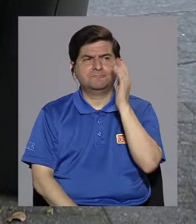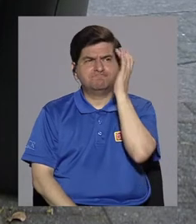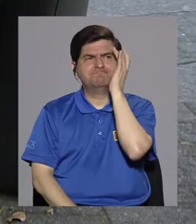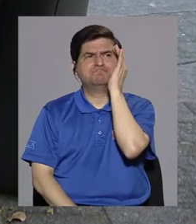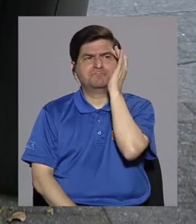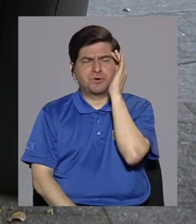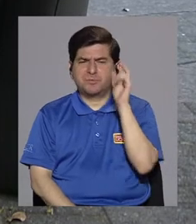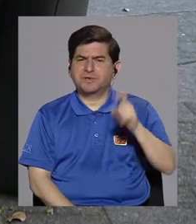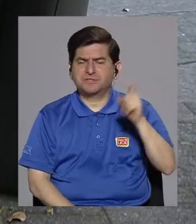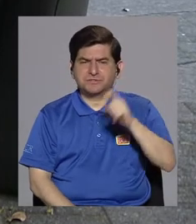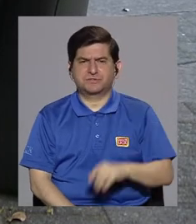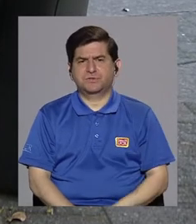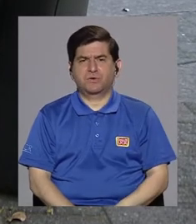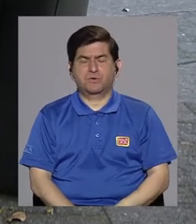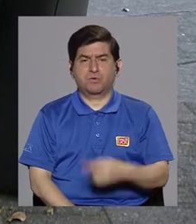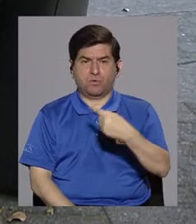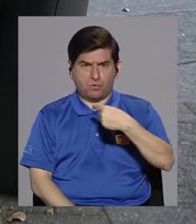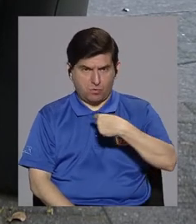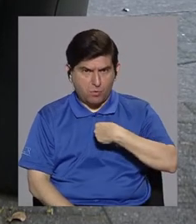por adquirir